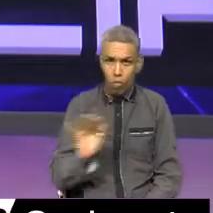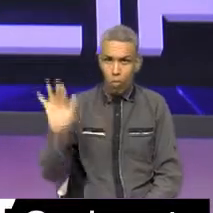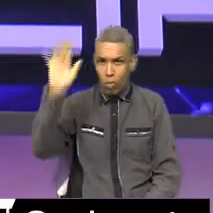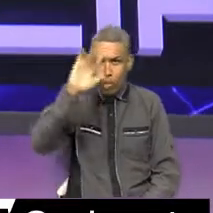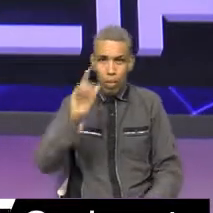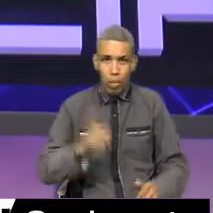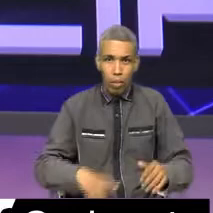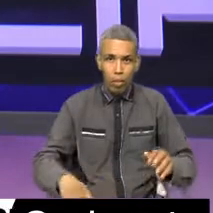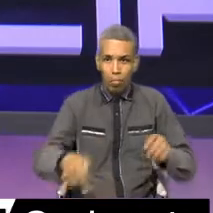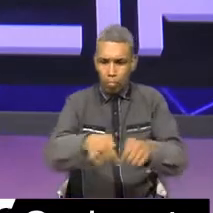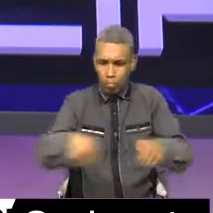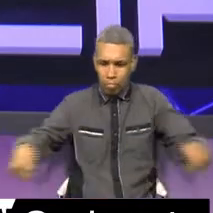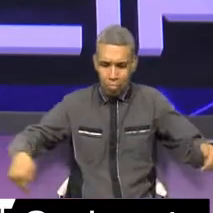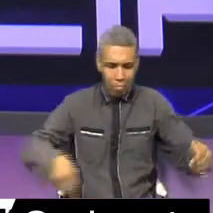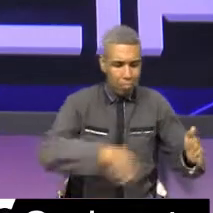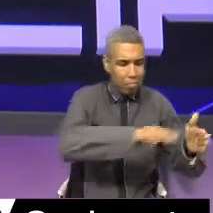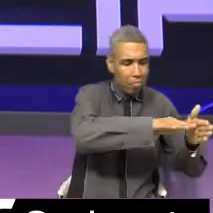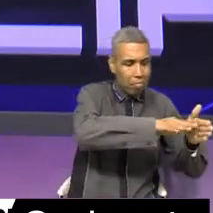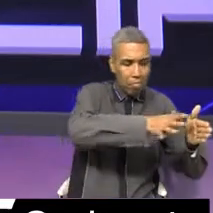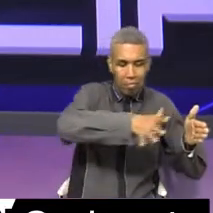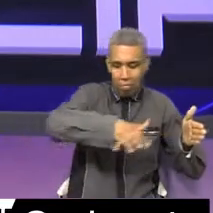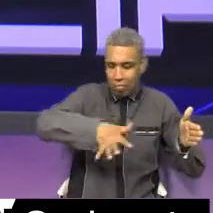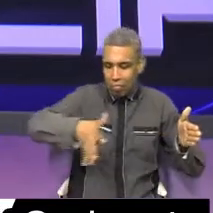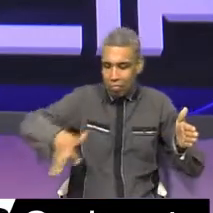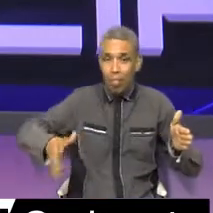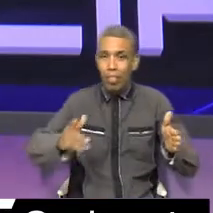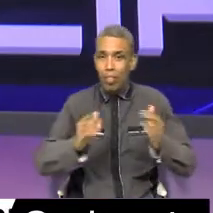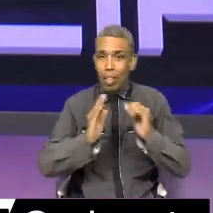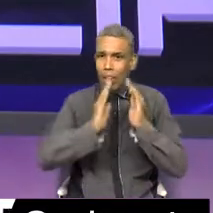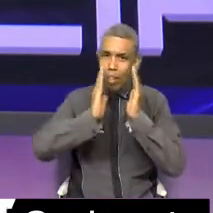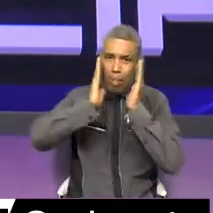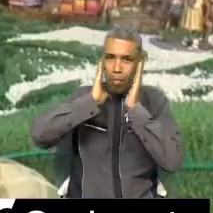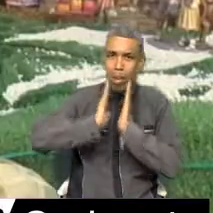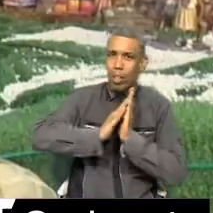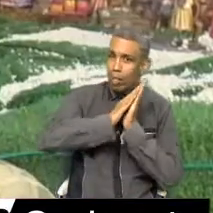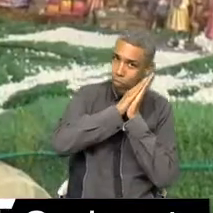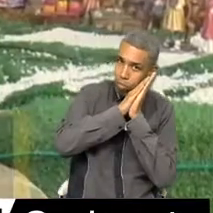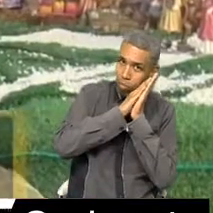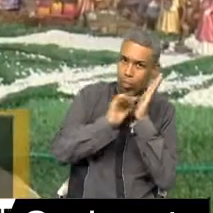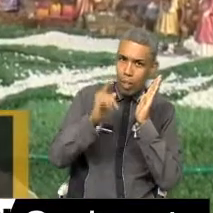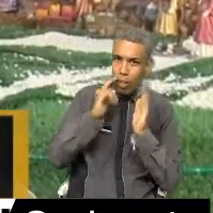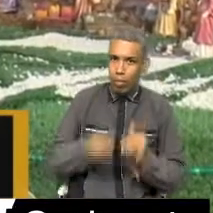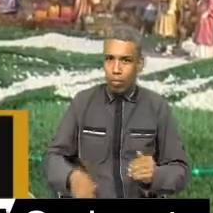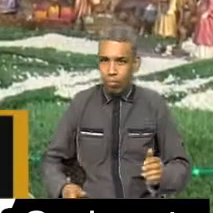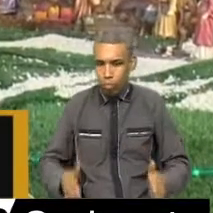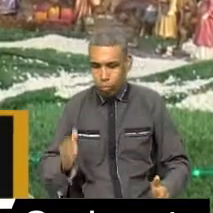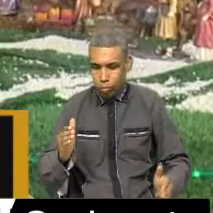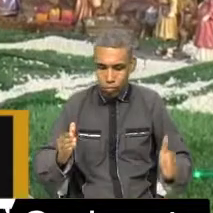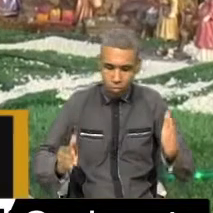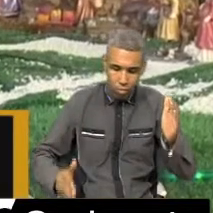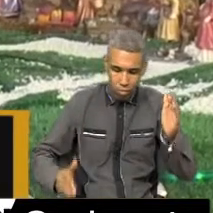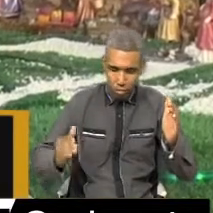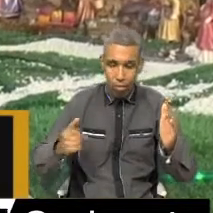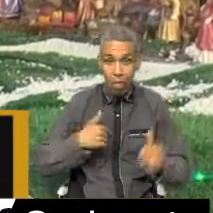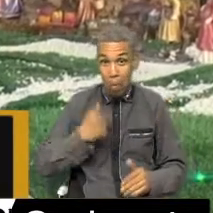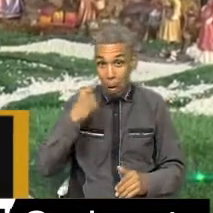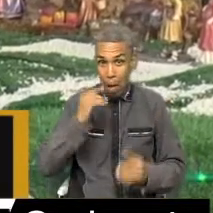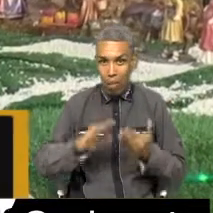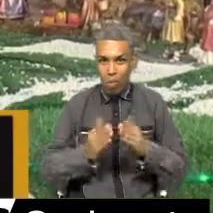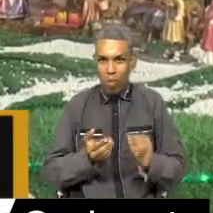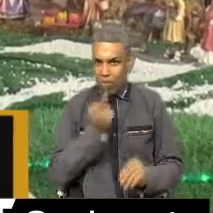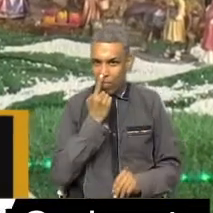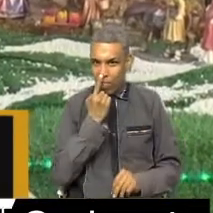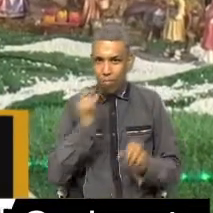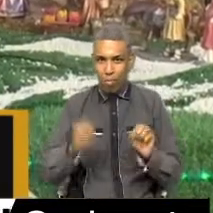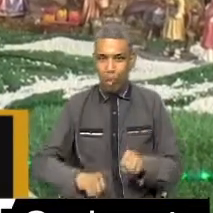al público para toda la comunidad, para que vayan y lo visiten en familia. La creatividad y el espíritu de la Navidad fueron suficientes para